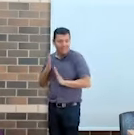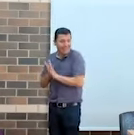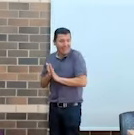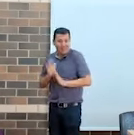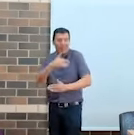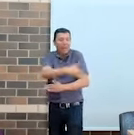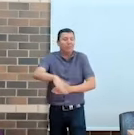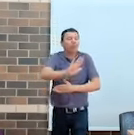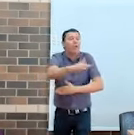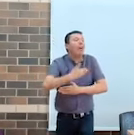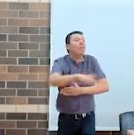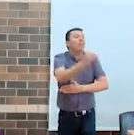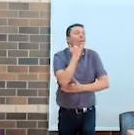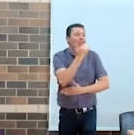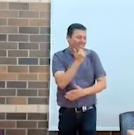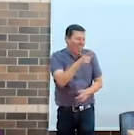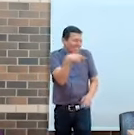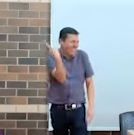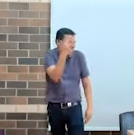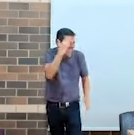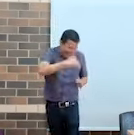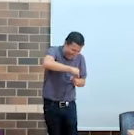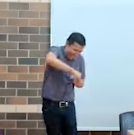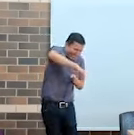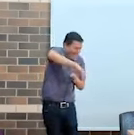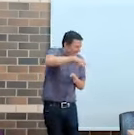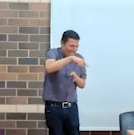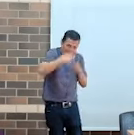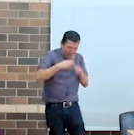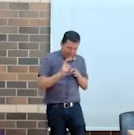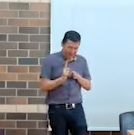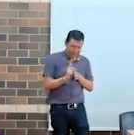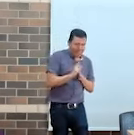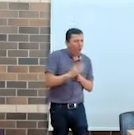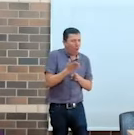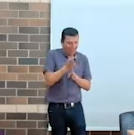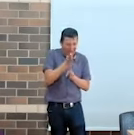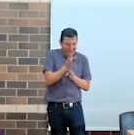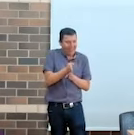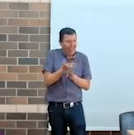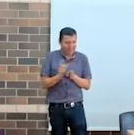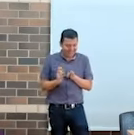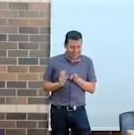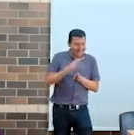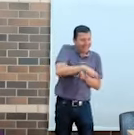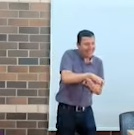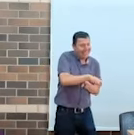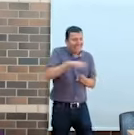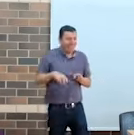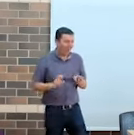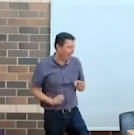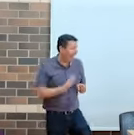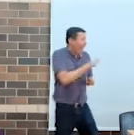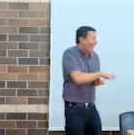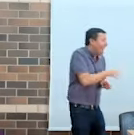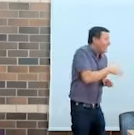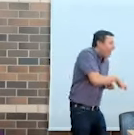ese momento. Entonces, es ponerse, a veces hay que estar del lado del otro